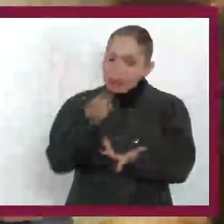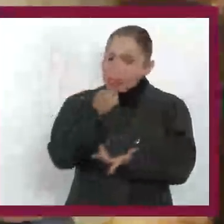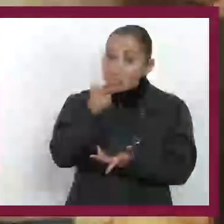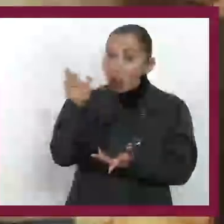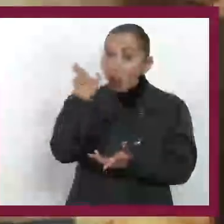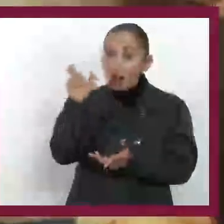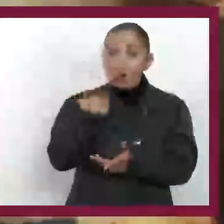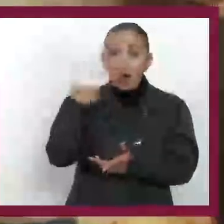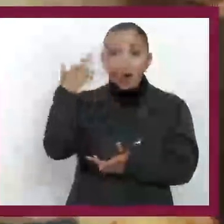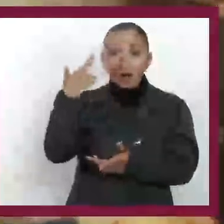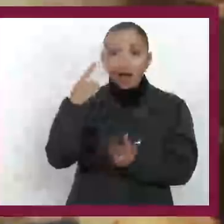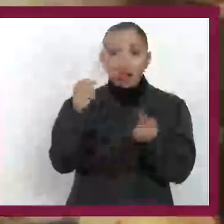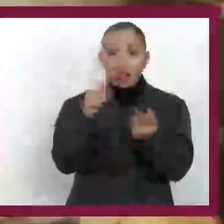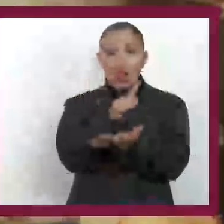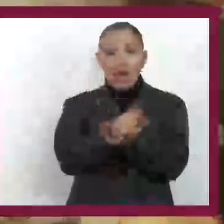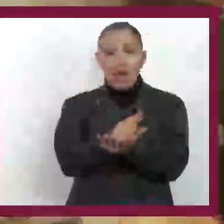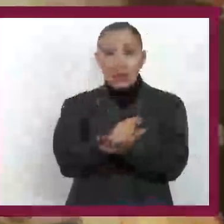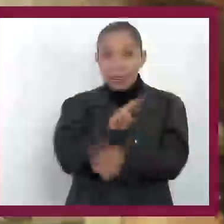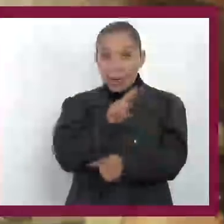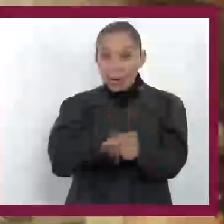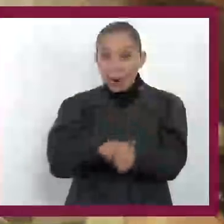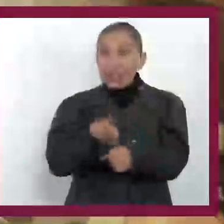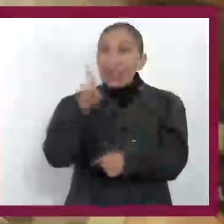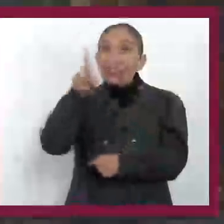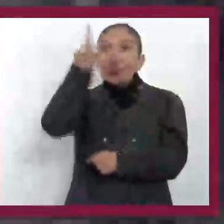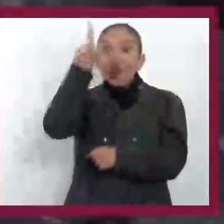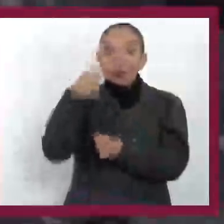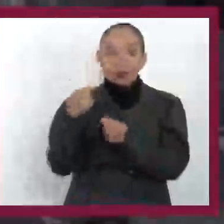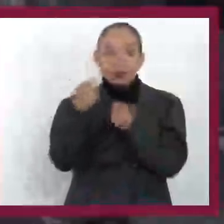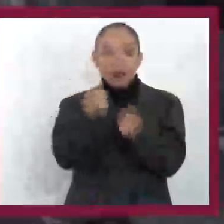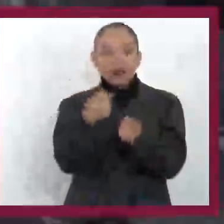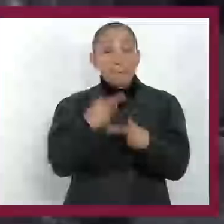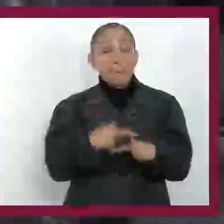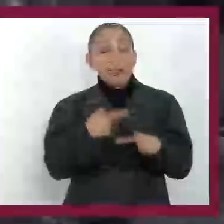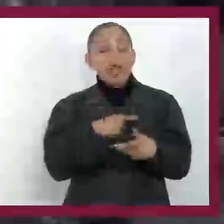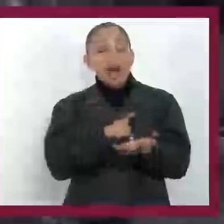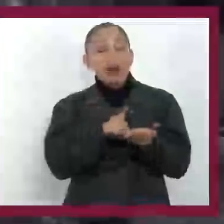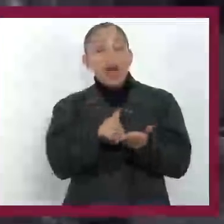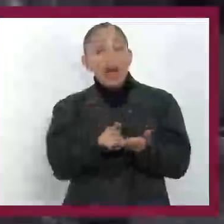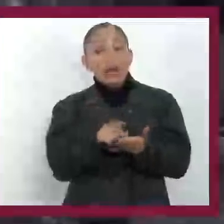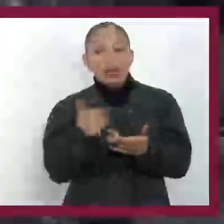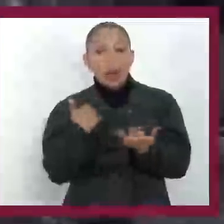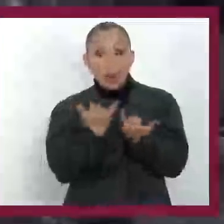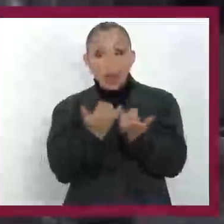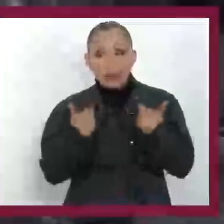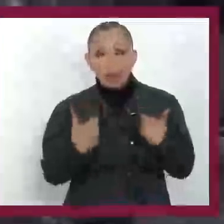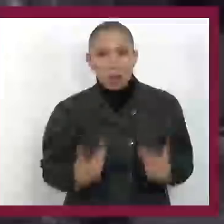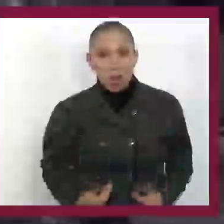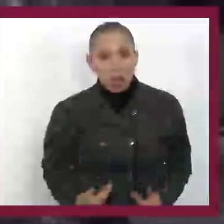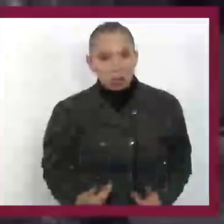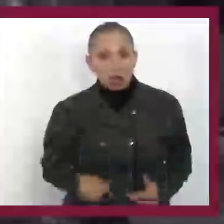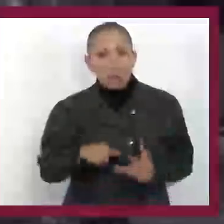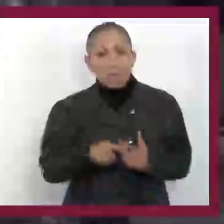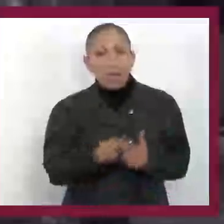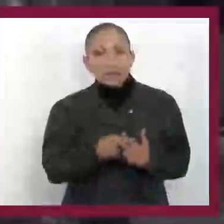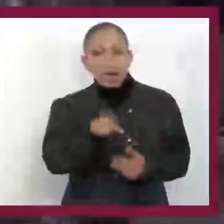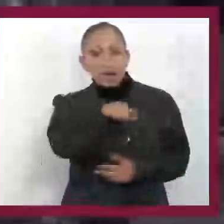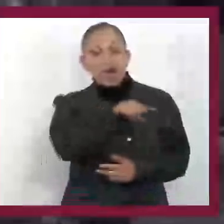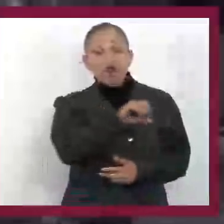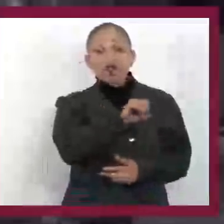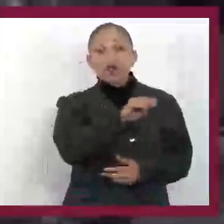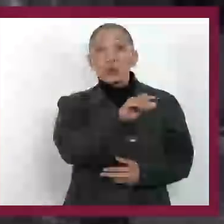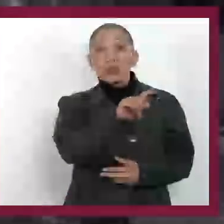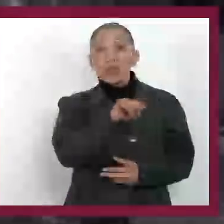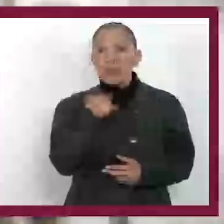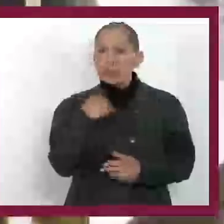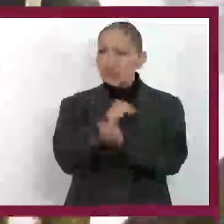cuando el soberano viola la ley natural, que considera que las personas tienen derechos inherentes al ser humano, surgen en los súbditos el